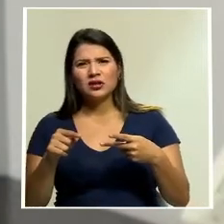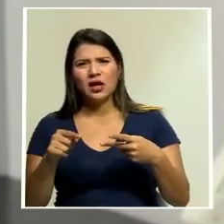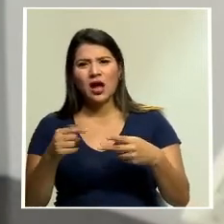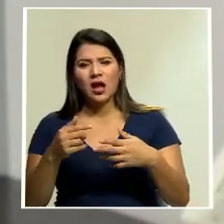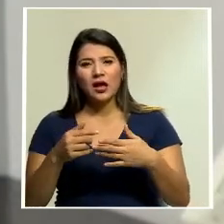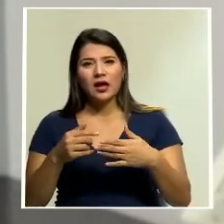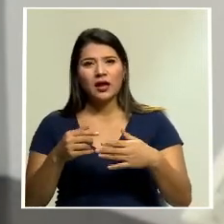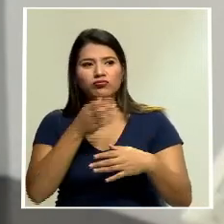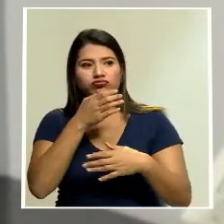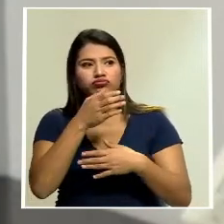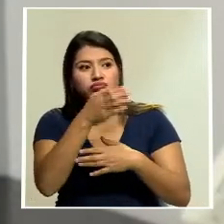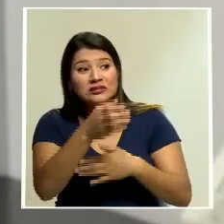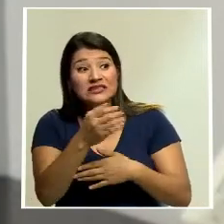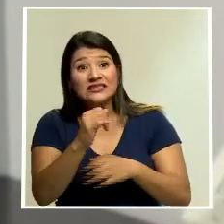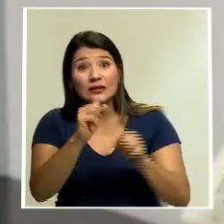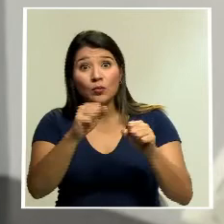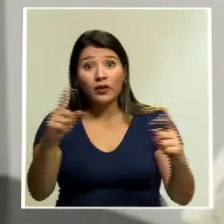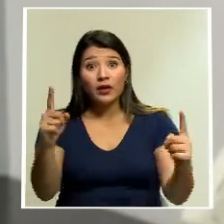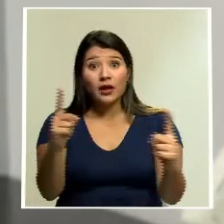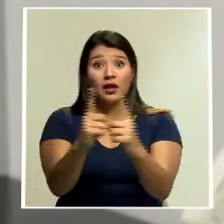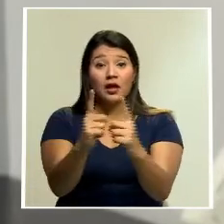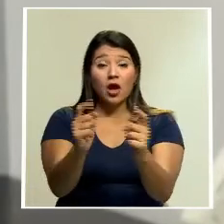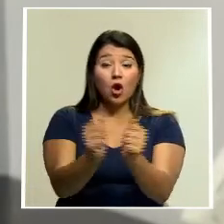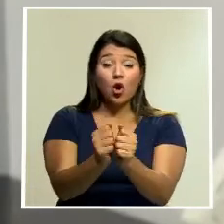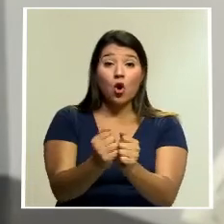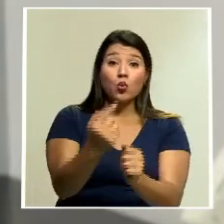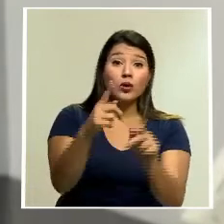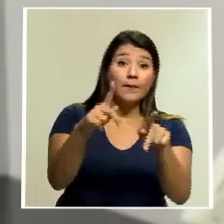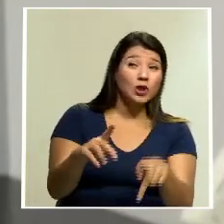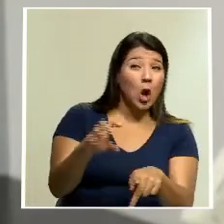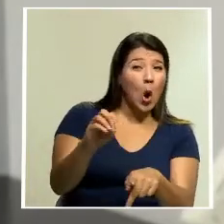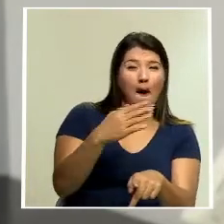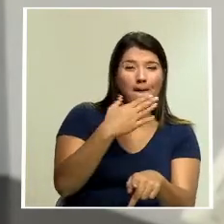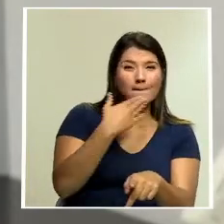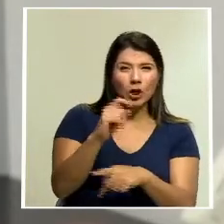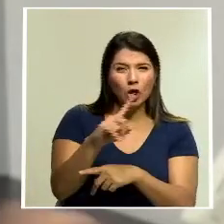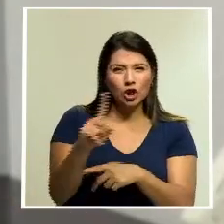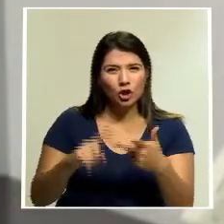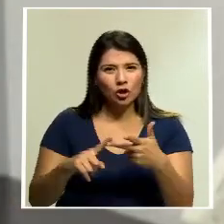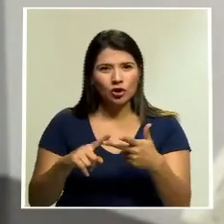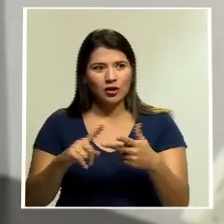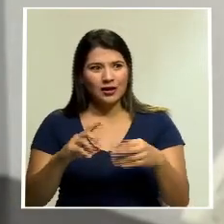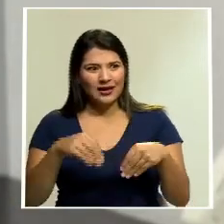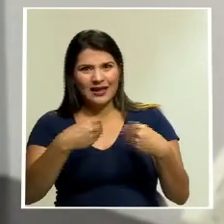o no, que les pueda marcar la hoja de ruta para protegerlo, es decir,